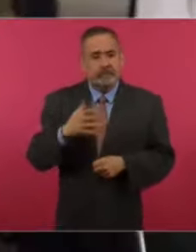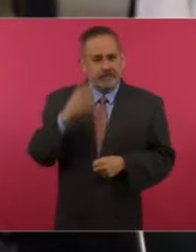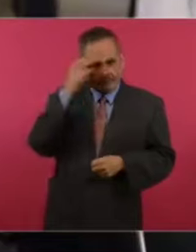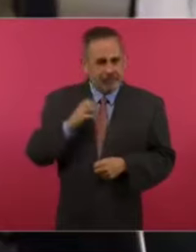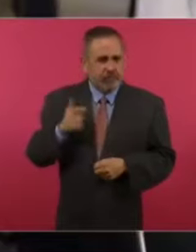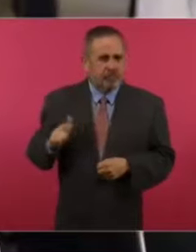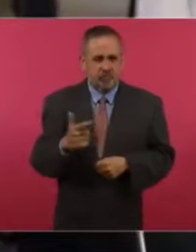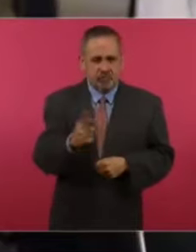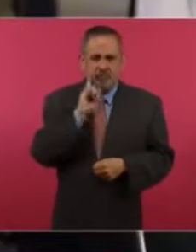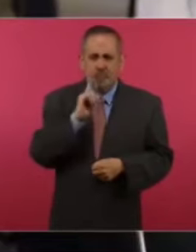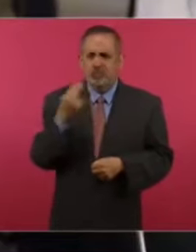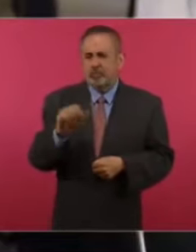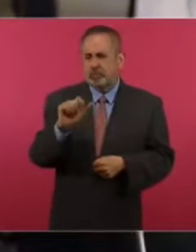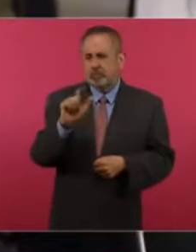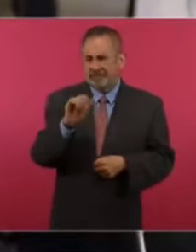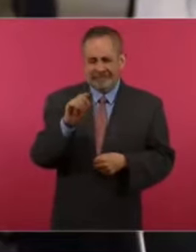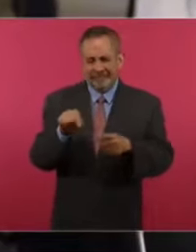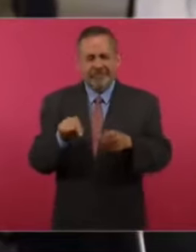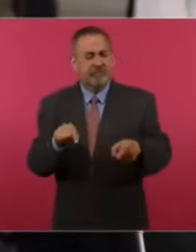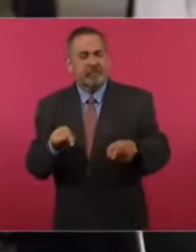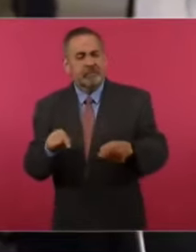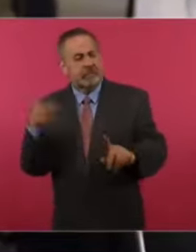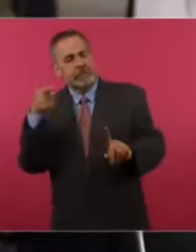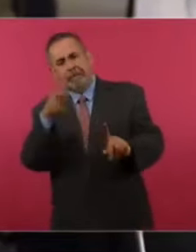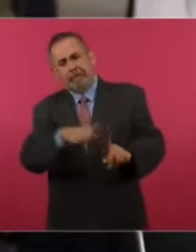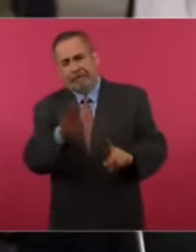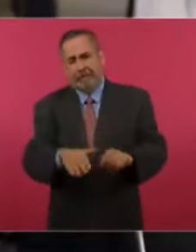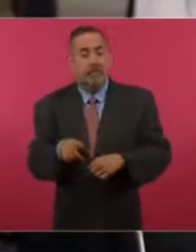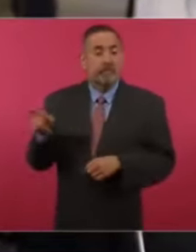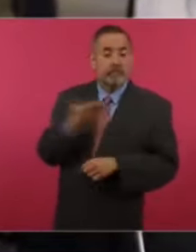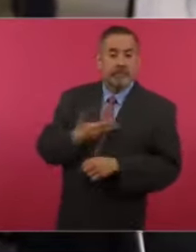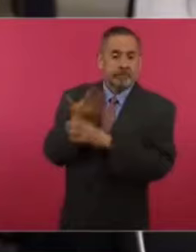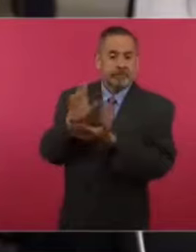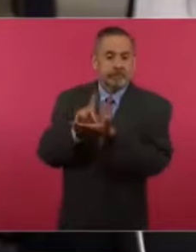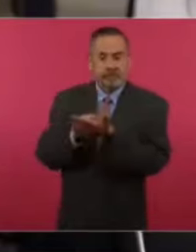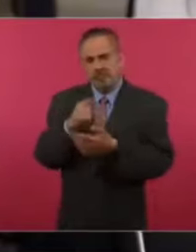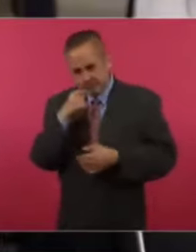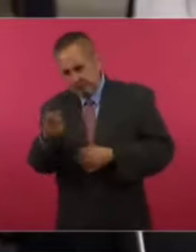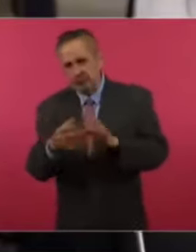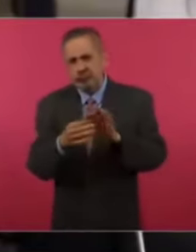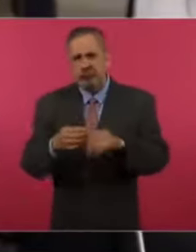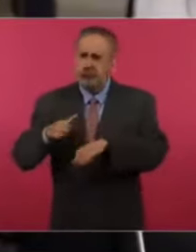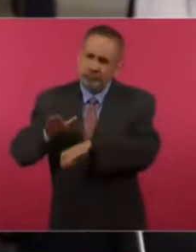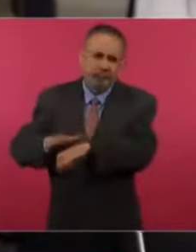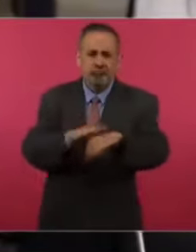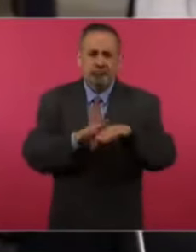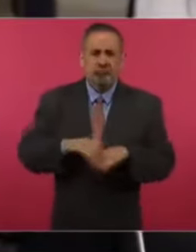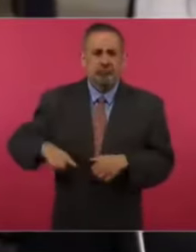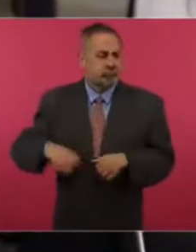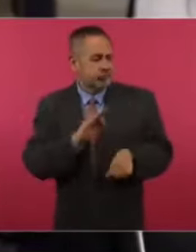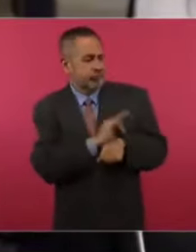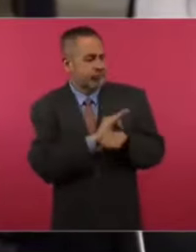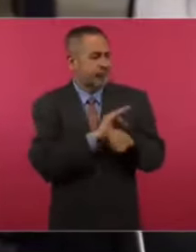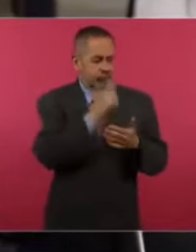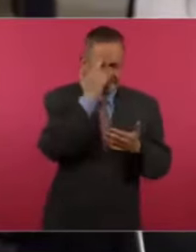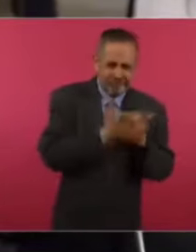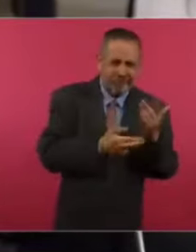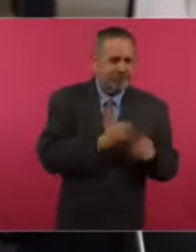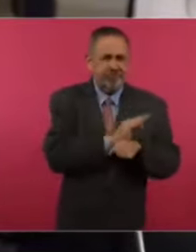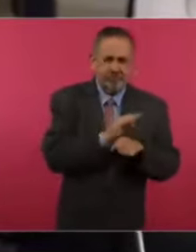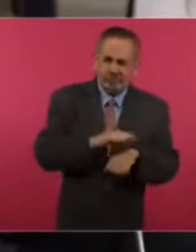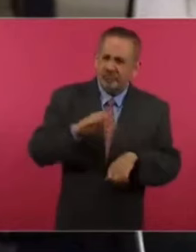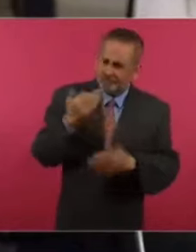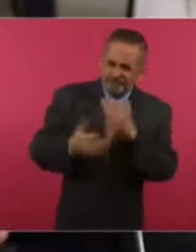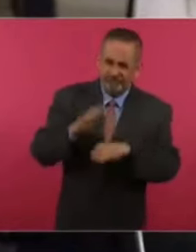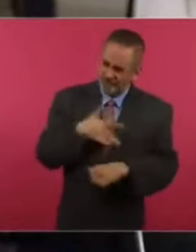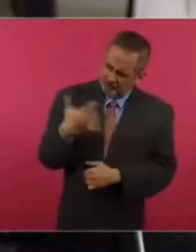una mujer llamada Milagros, asesinada a quemarropa. Y él decía en su tweet, palabras más menos, una indirecta, de que esto iba para los gobiernos que defendían a delincuentes y que no estaban usando